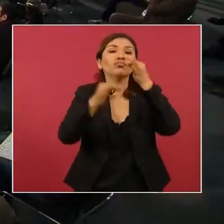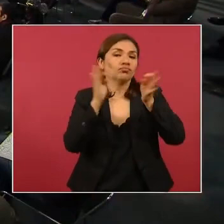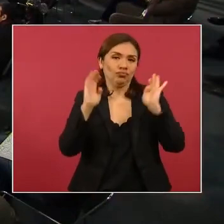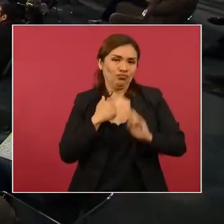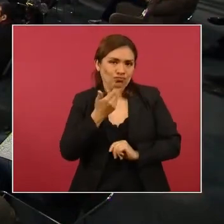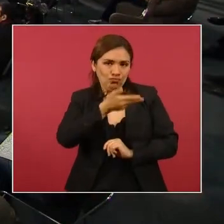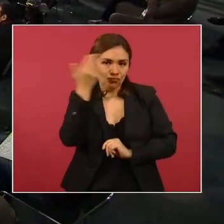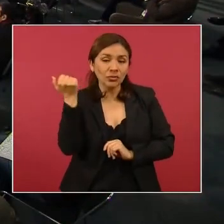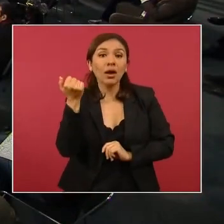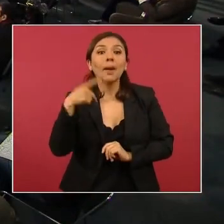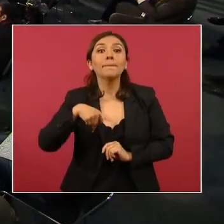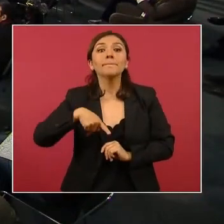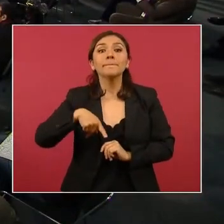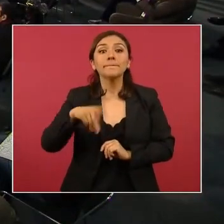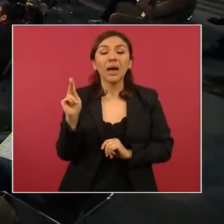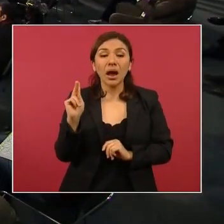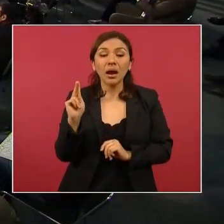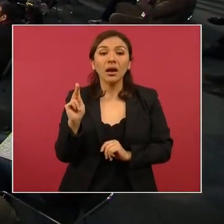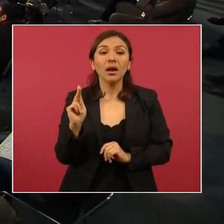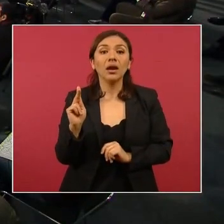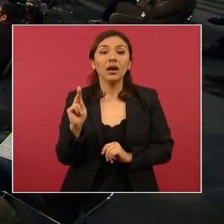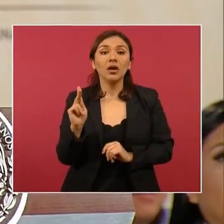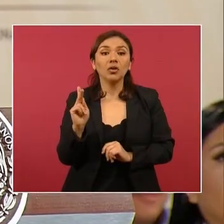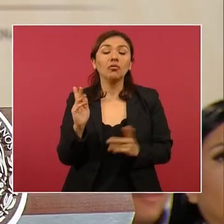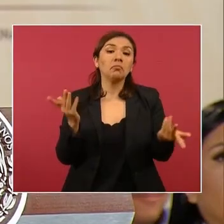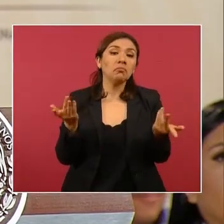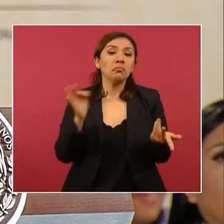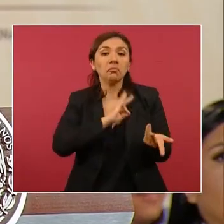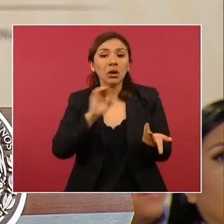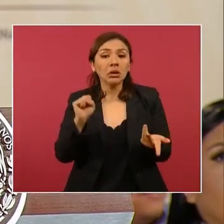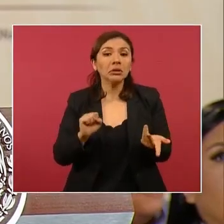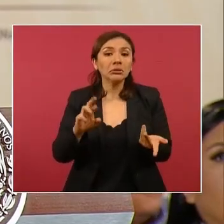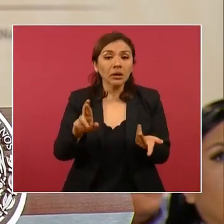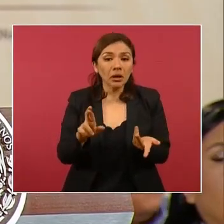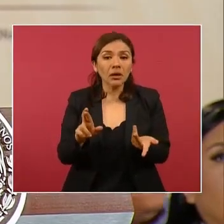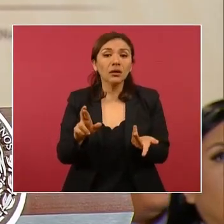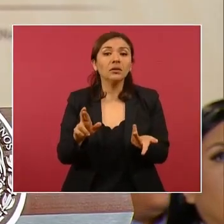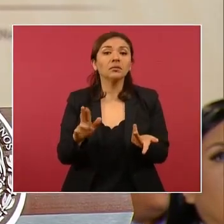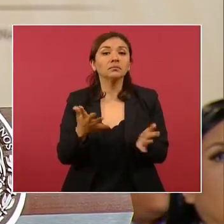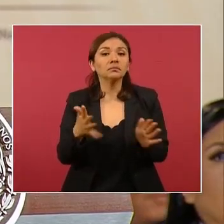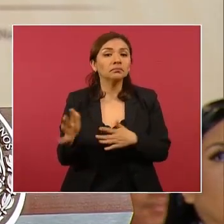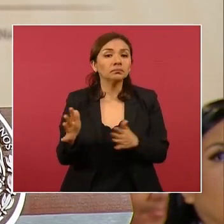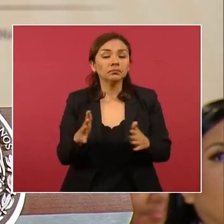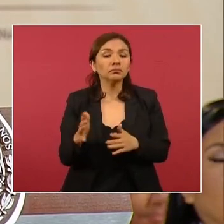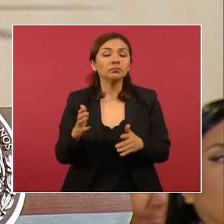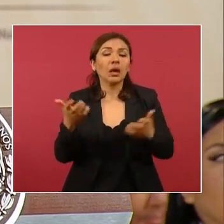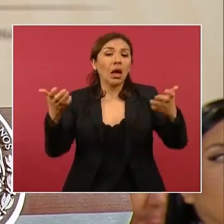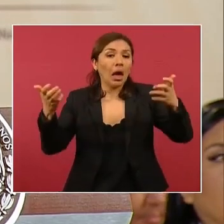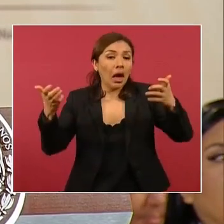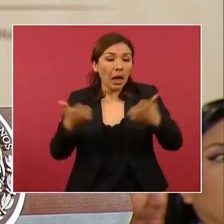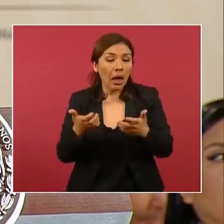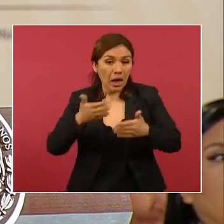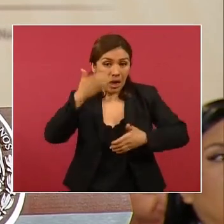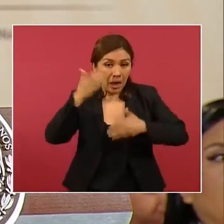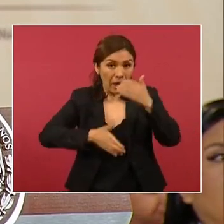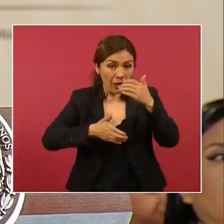pero es probable que la terminen,